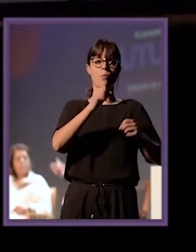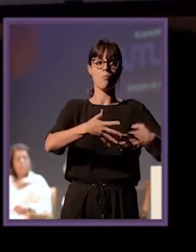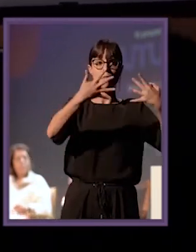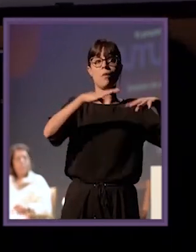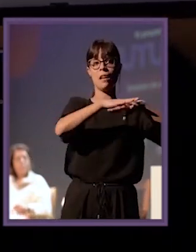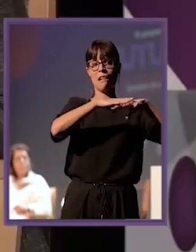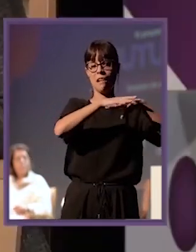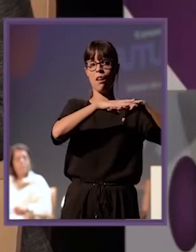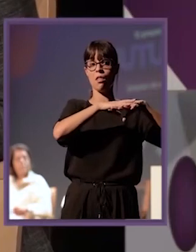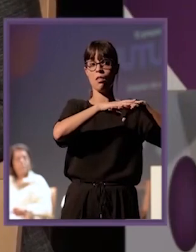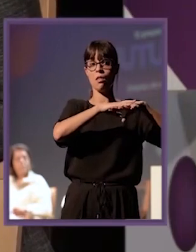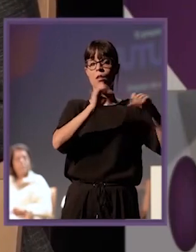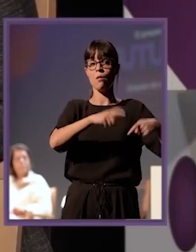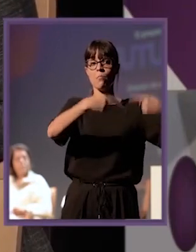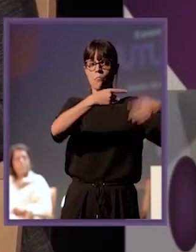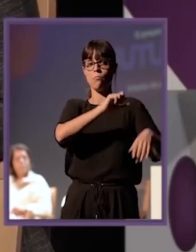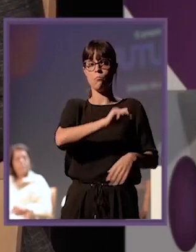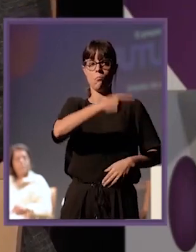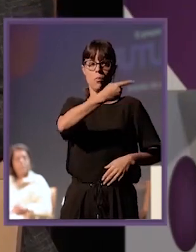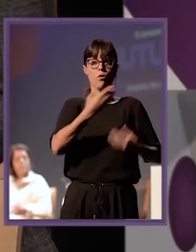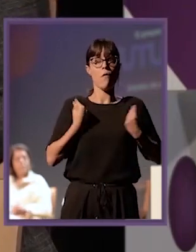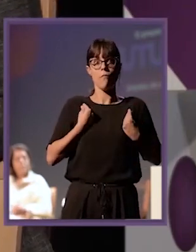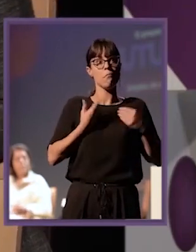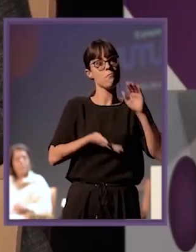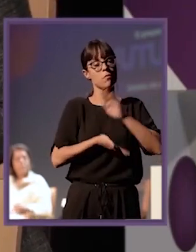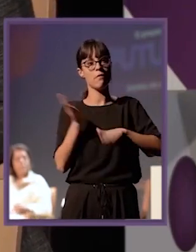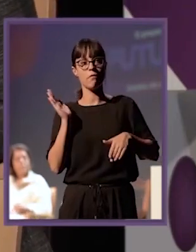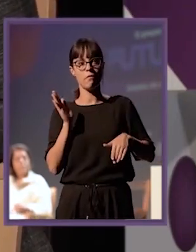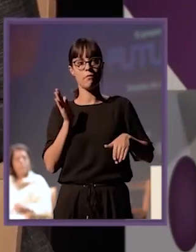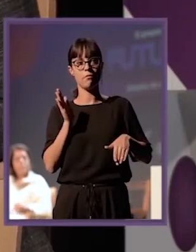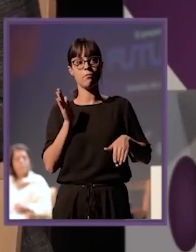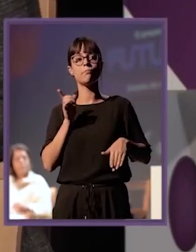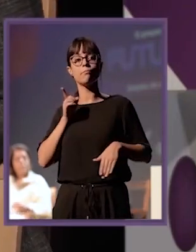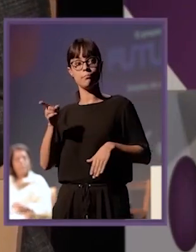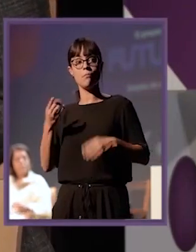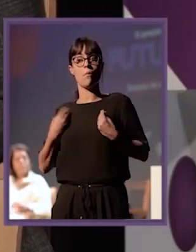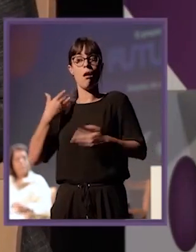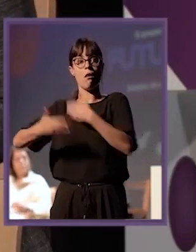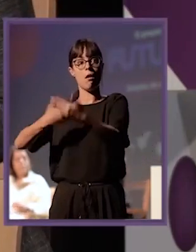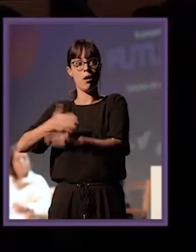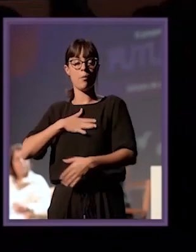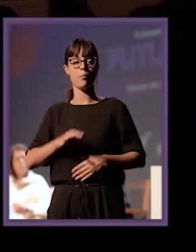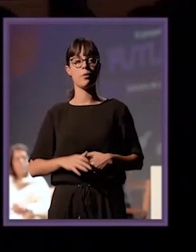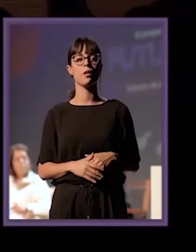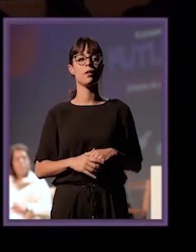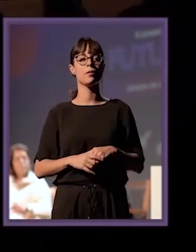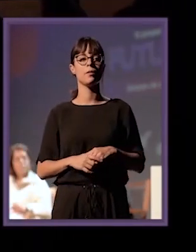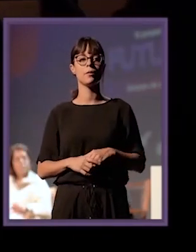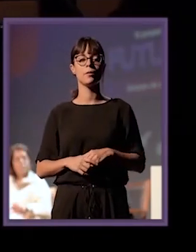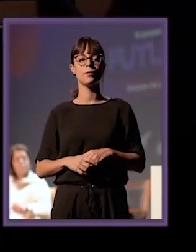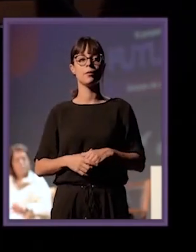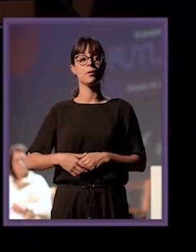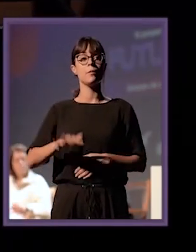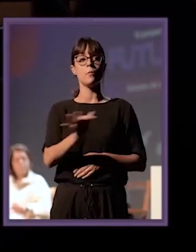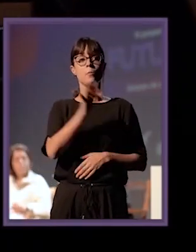vida. Pues eso también es un proyecto del Canarias Te Cuida. Además, tenemos otra serie de proyectos, por ejemplo, una red de pisos para